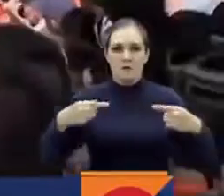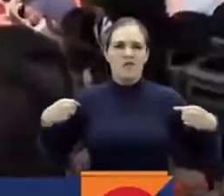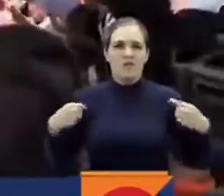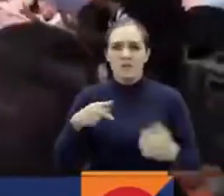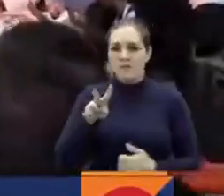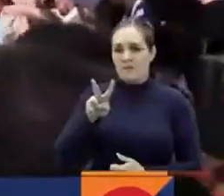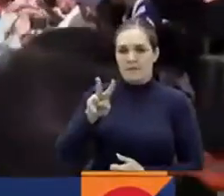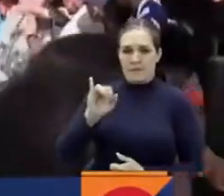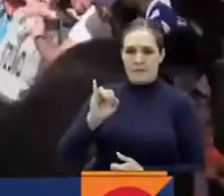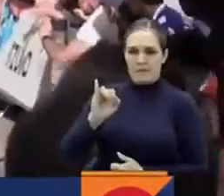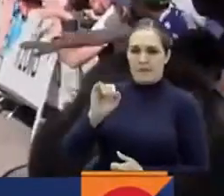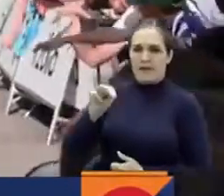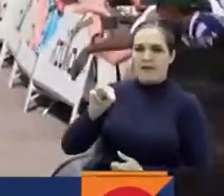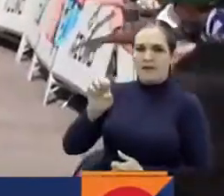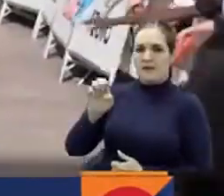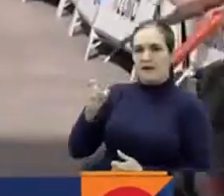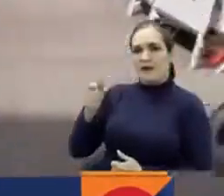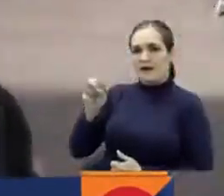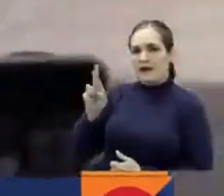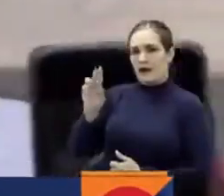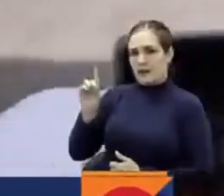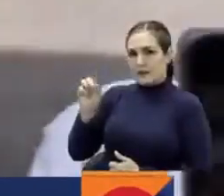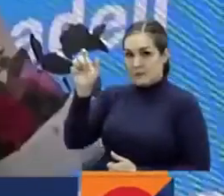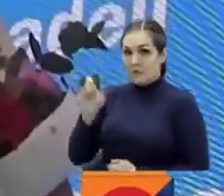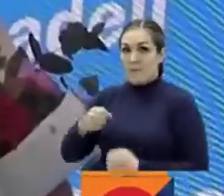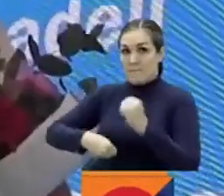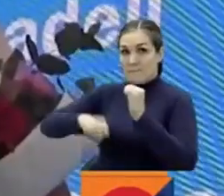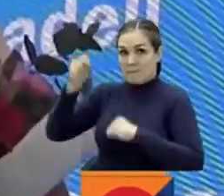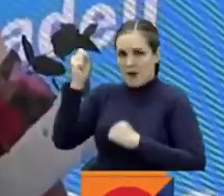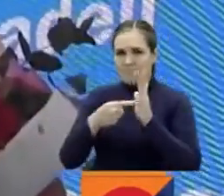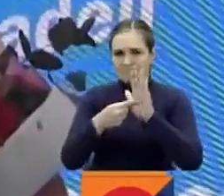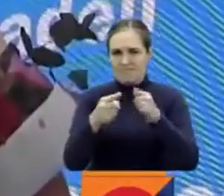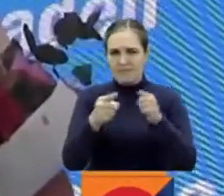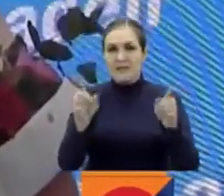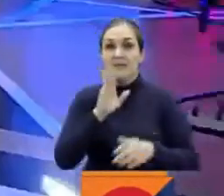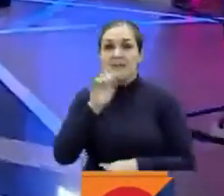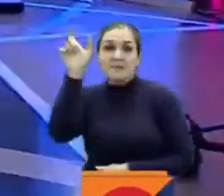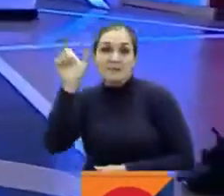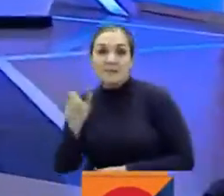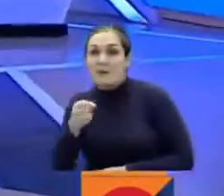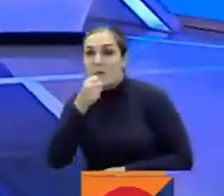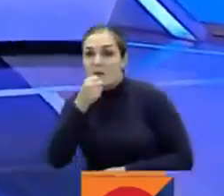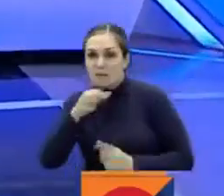ciclismo se vio por Señal Colombia. Detalles desde España con Goga Ruiz.